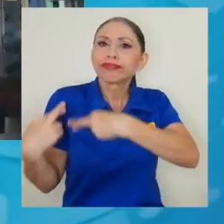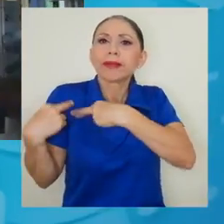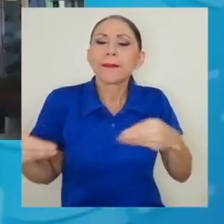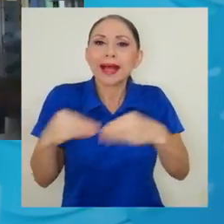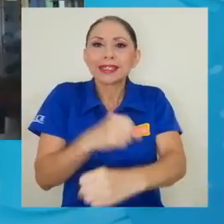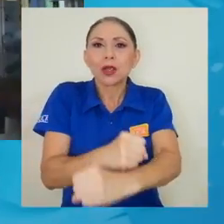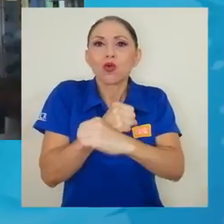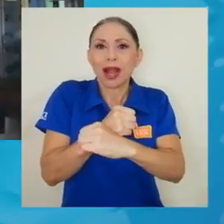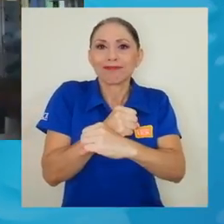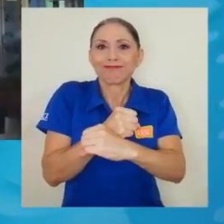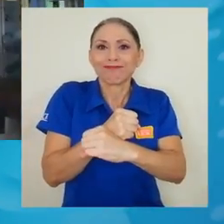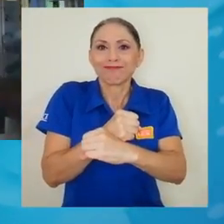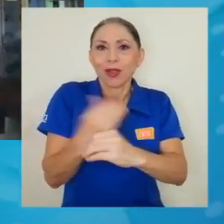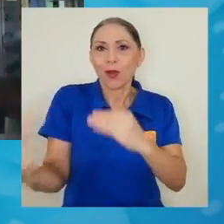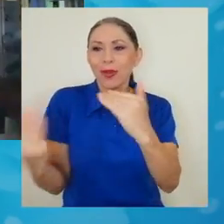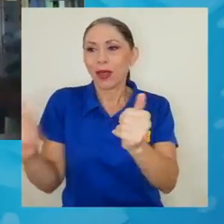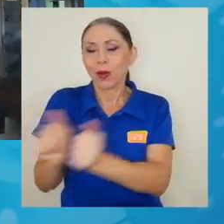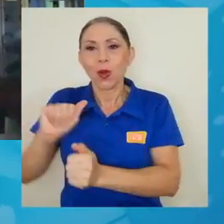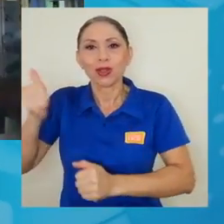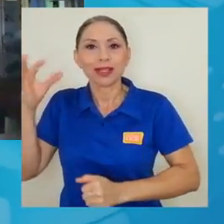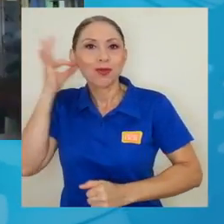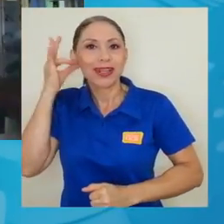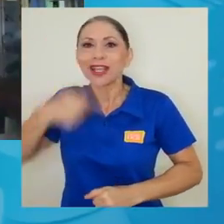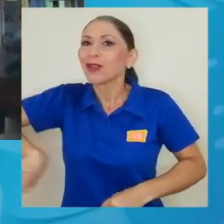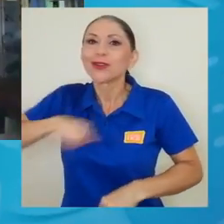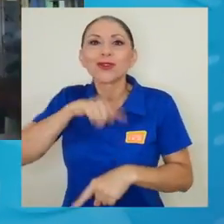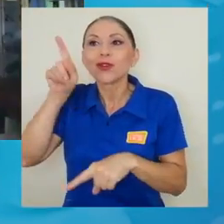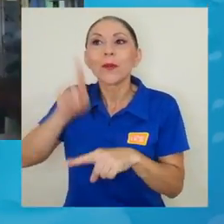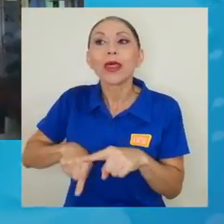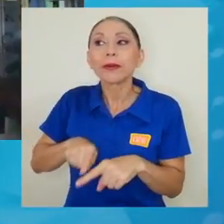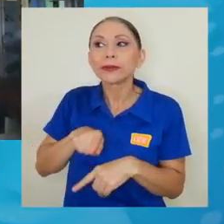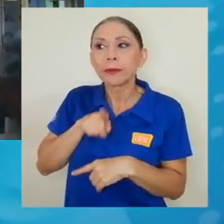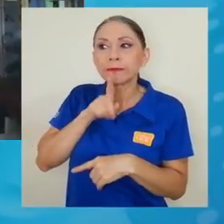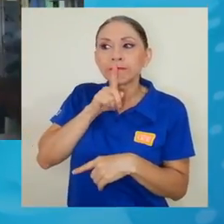otras mujeres. Y es no ser cómplices y no ser